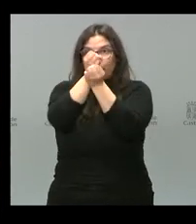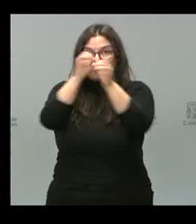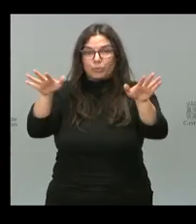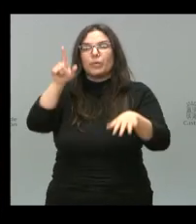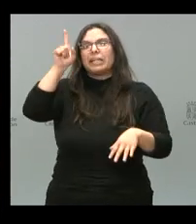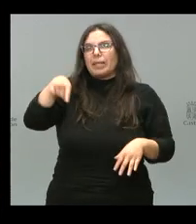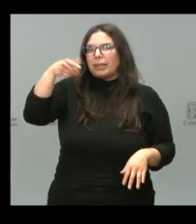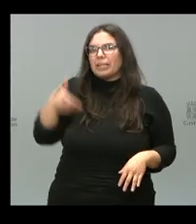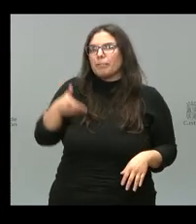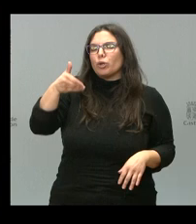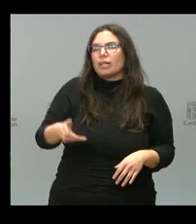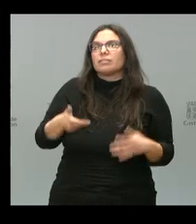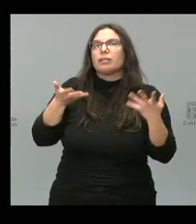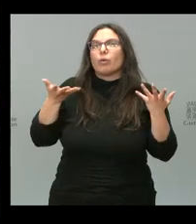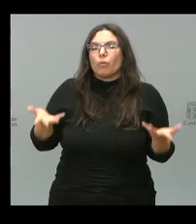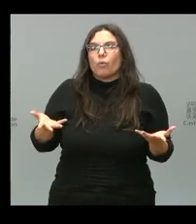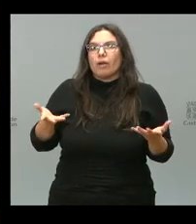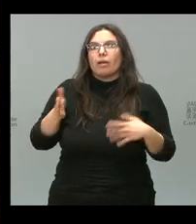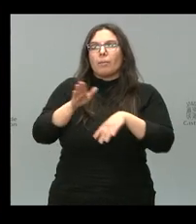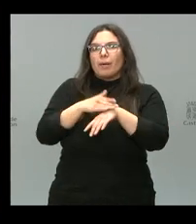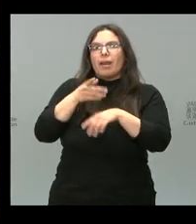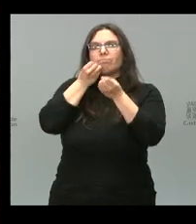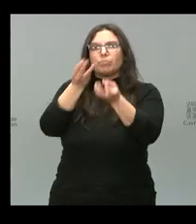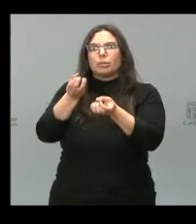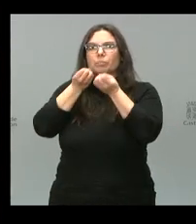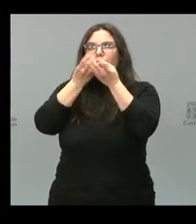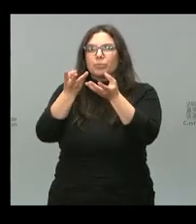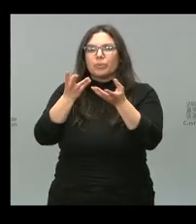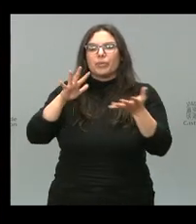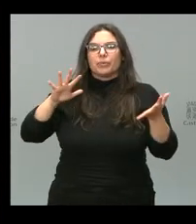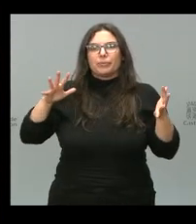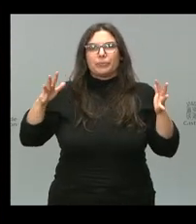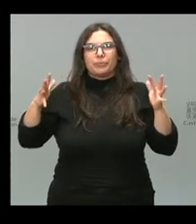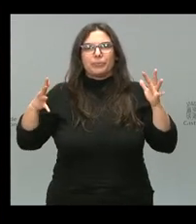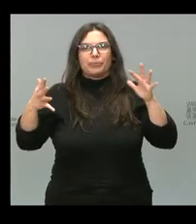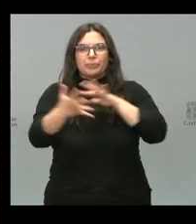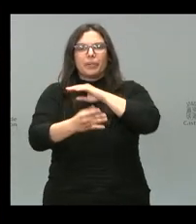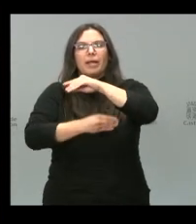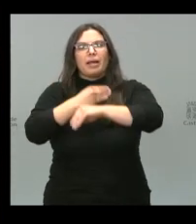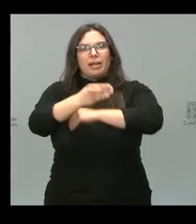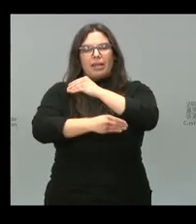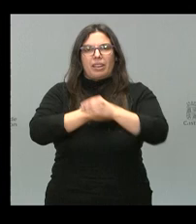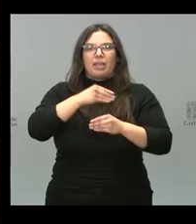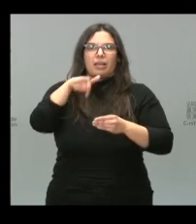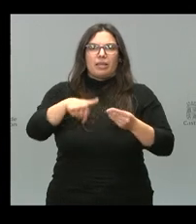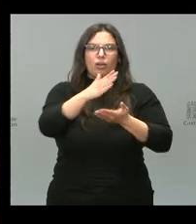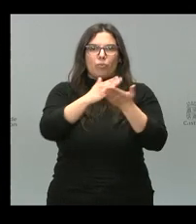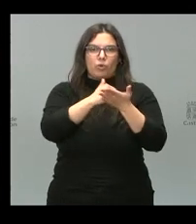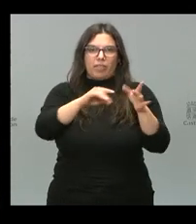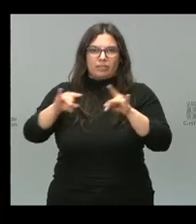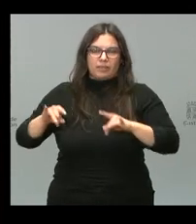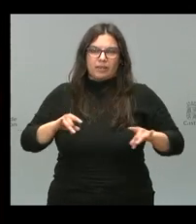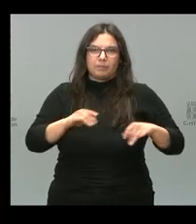algo también muy importante para ir informando de la transformación que se va produciendo en nuestra tierra